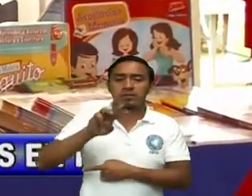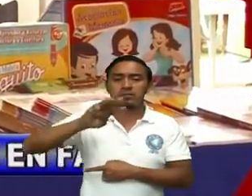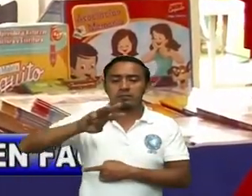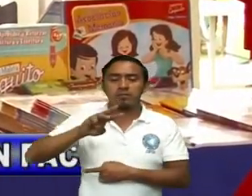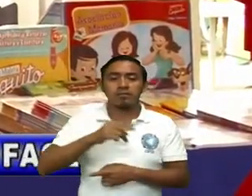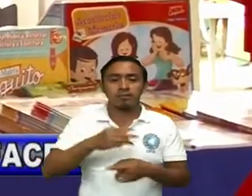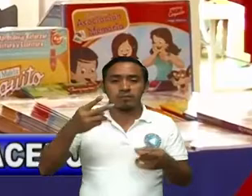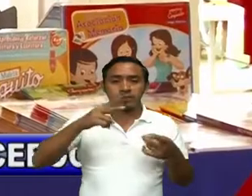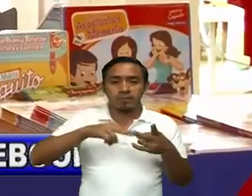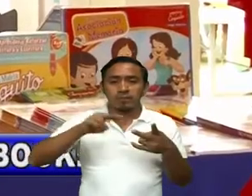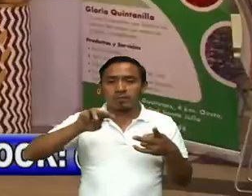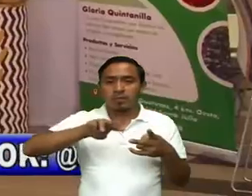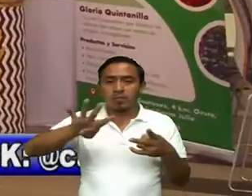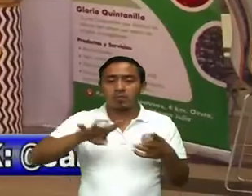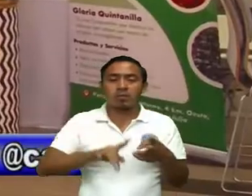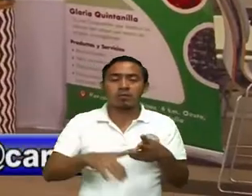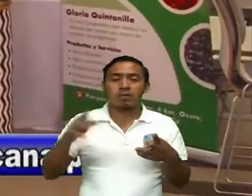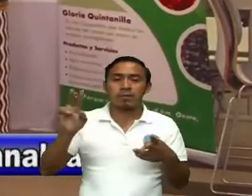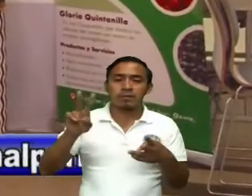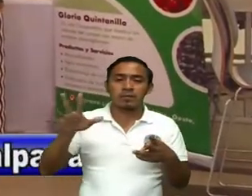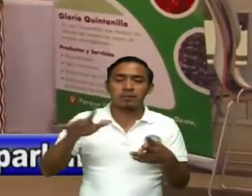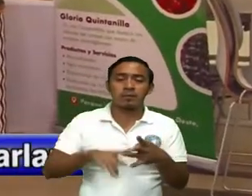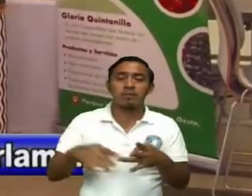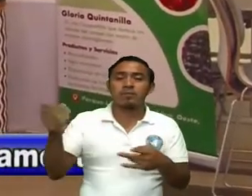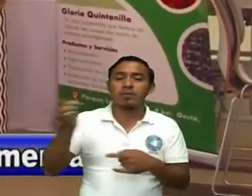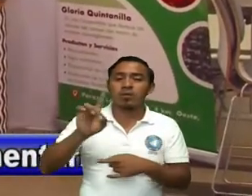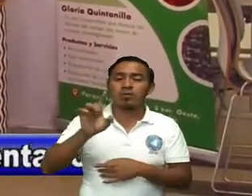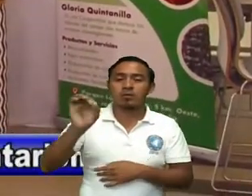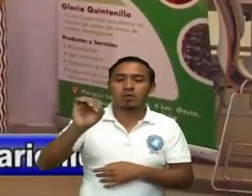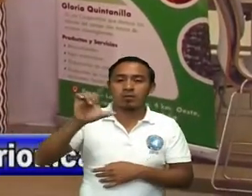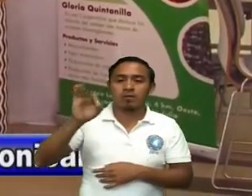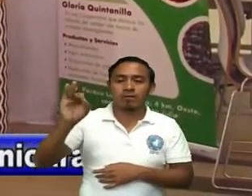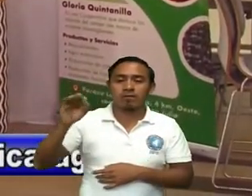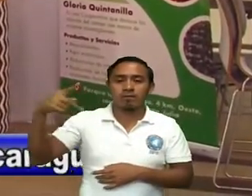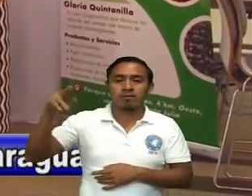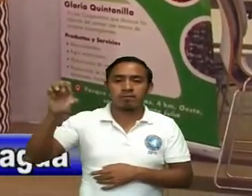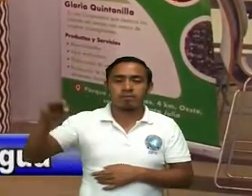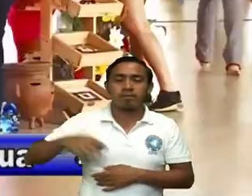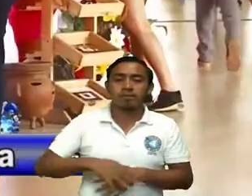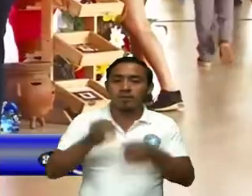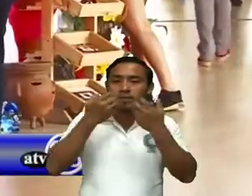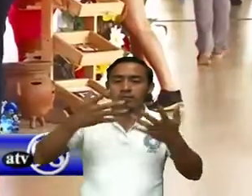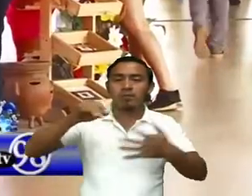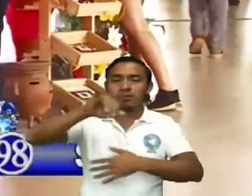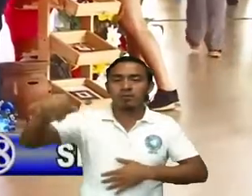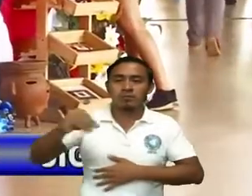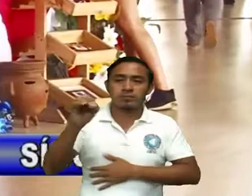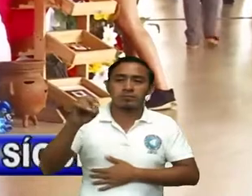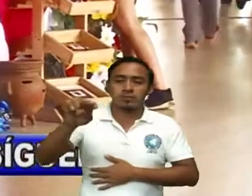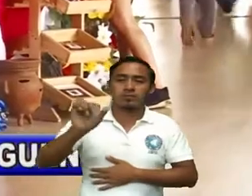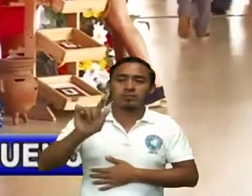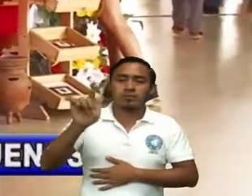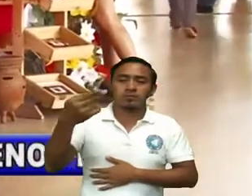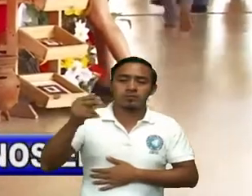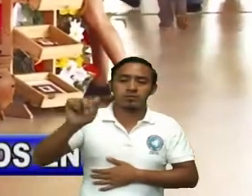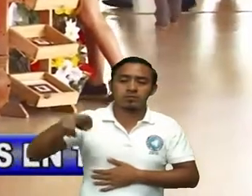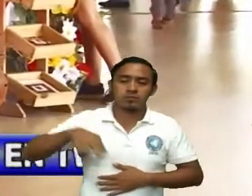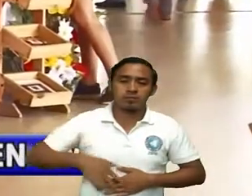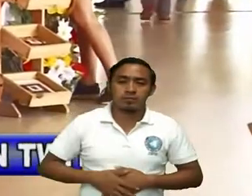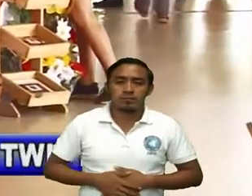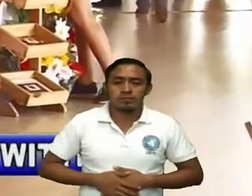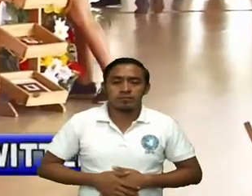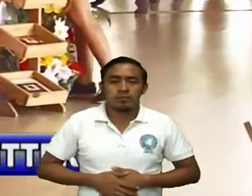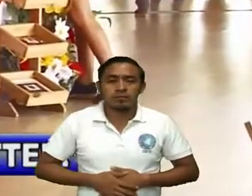y 25 de agosto en el Centro de Convenciones Olof Palme. Con cámara de Lester Mora, informó para el canal